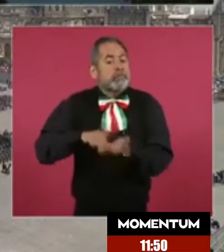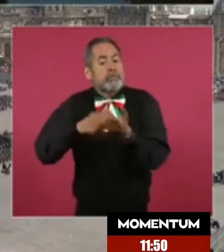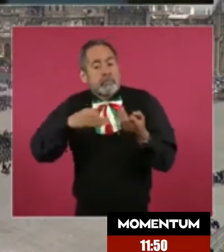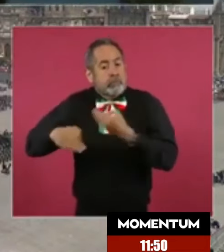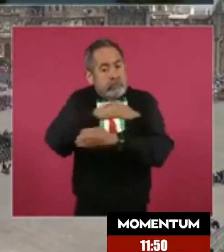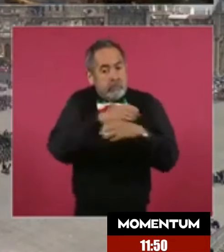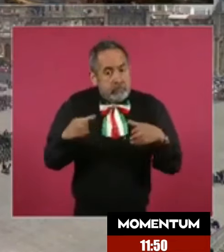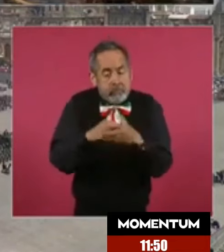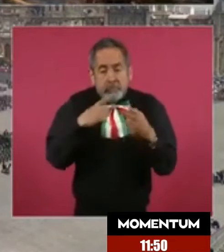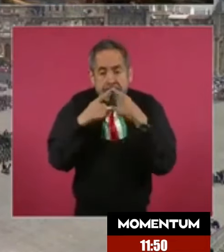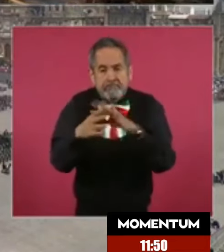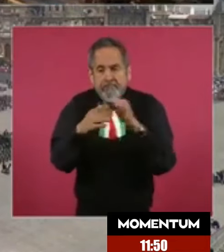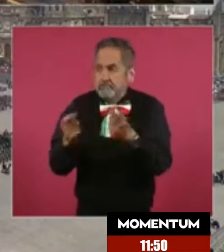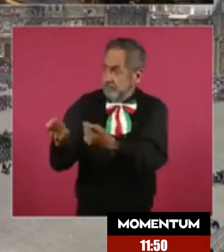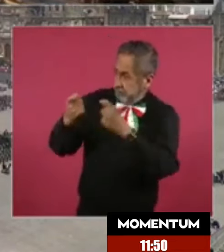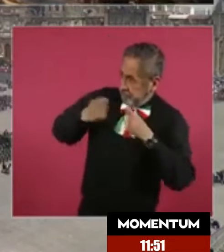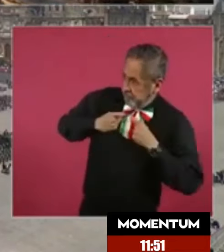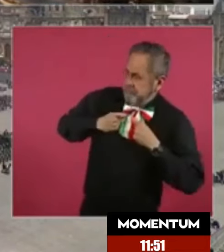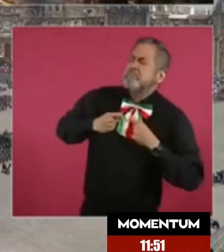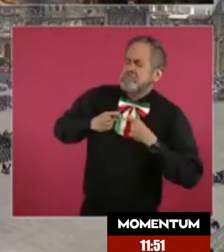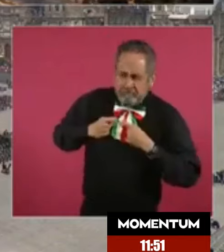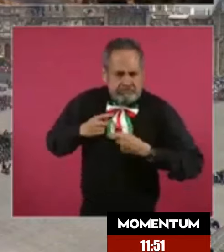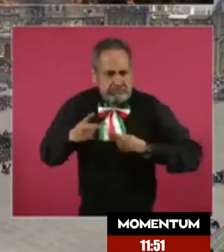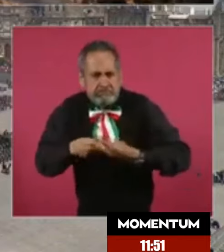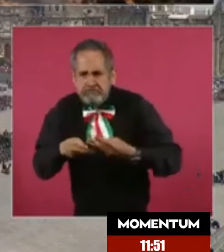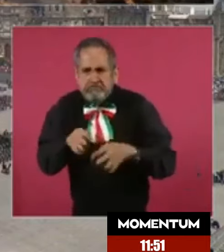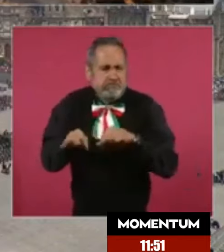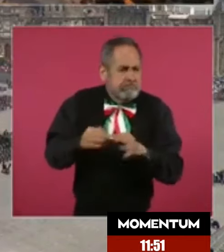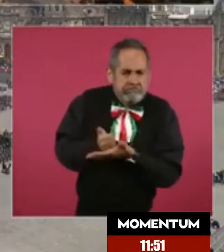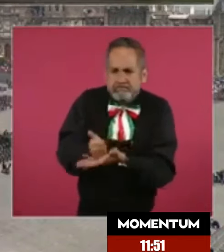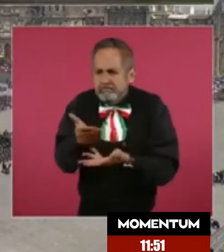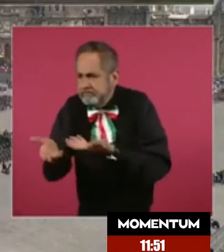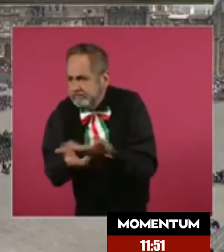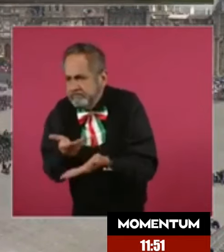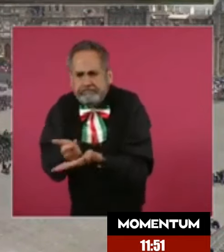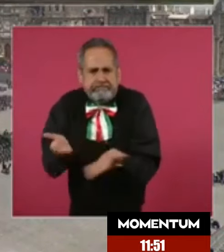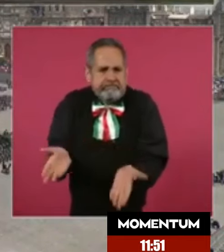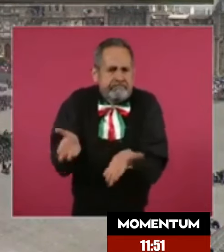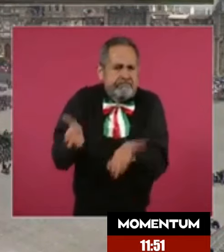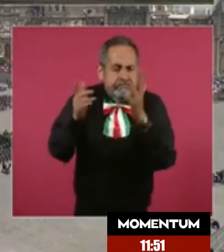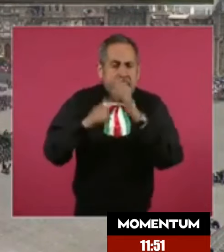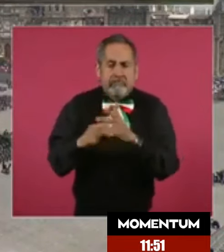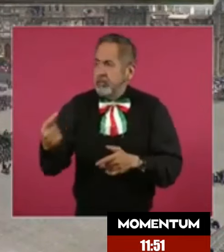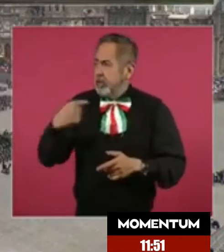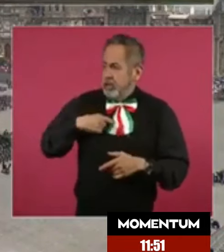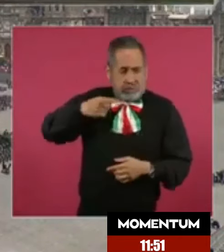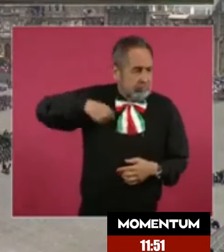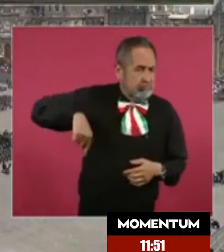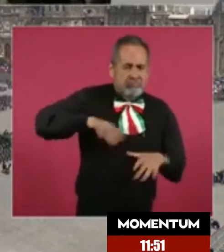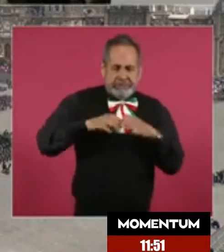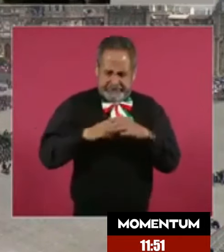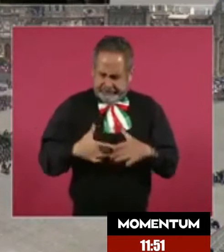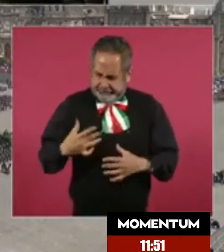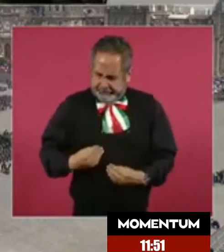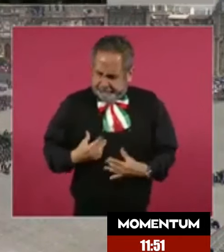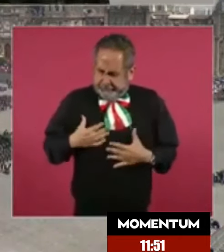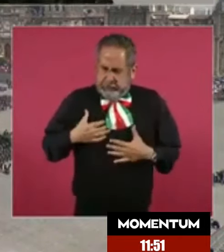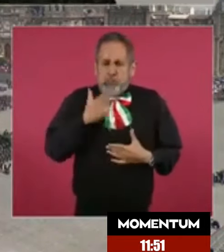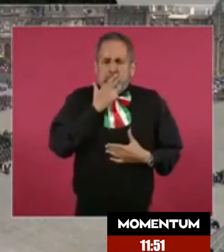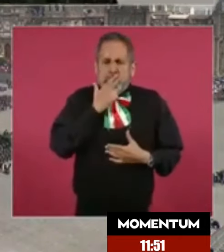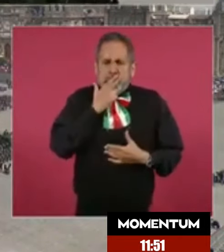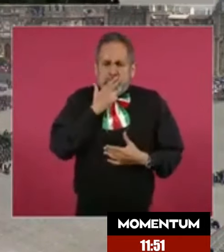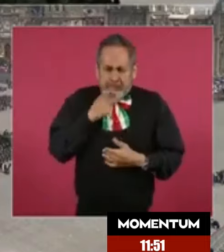nos proporcionan la oportunidad de servirle al país, sino además fortalecen nuestro espíritu patrio.